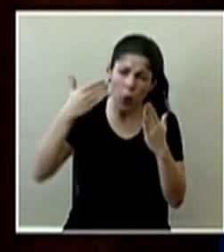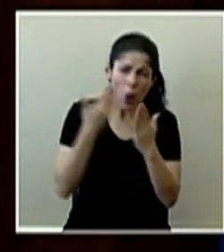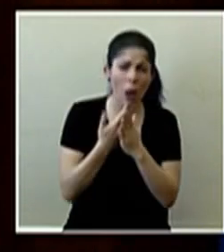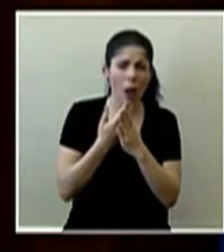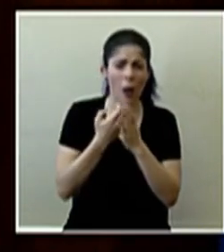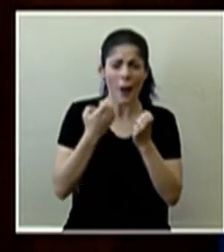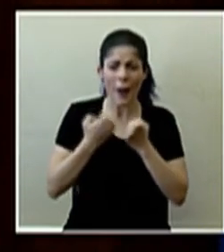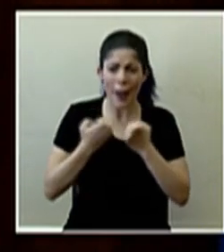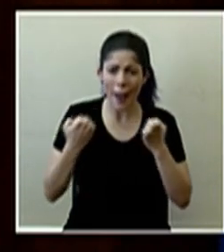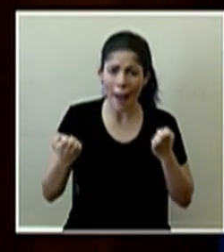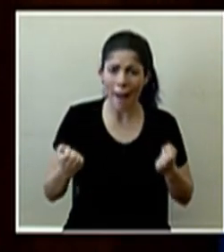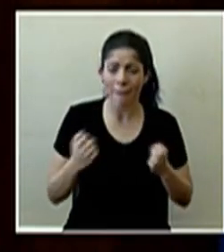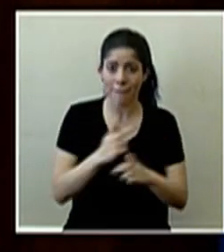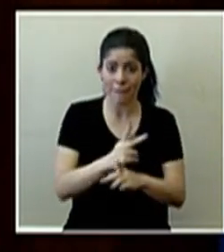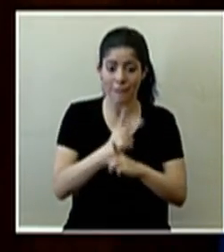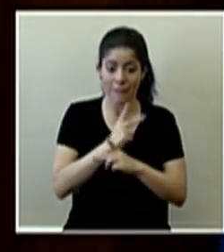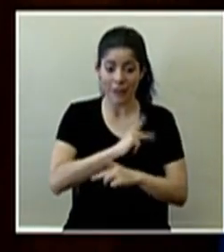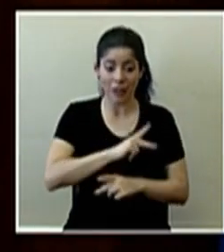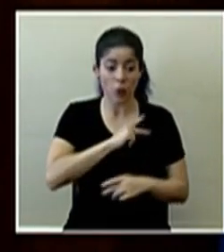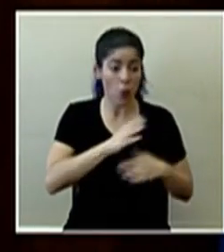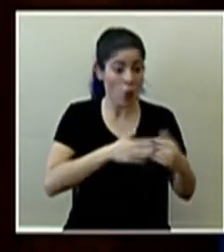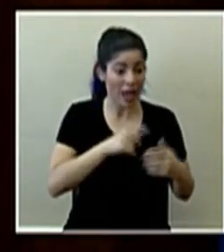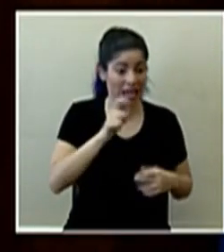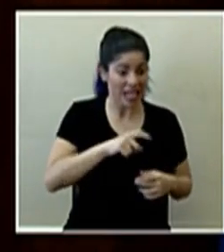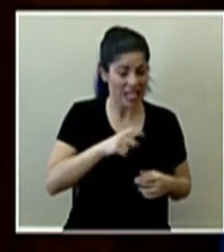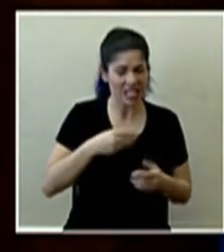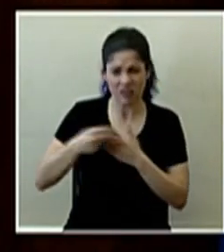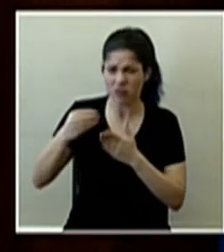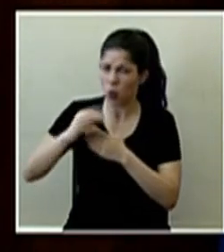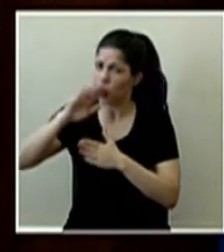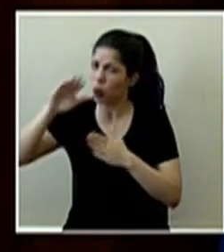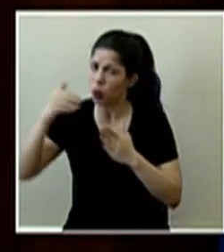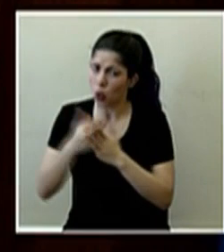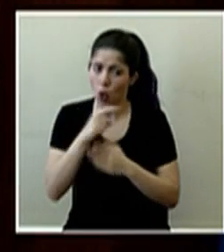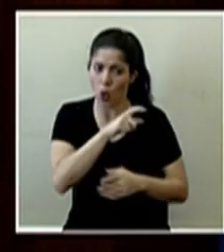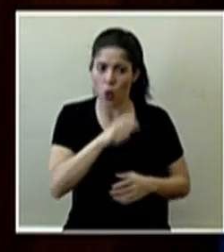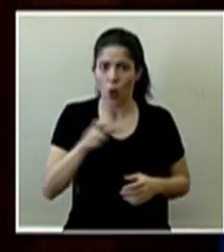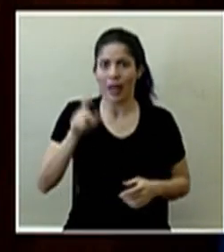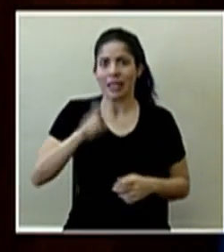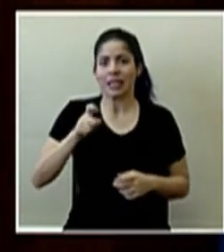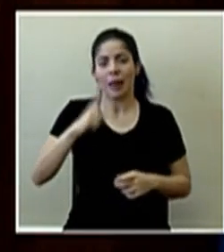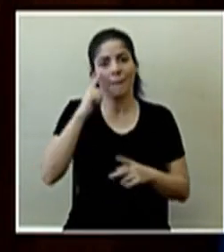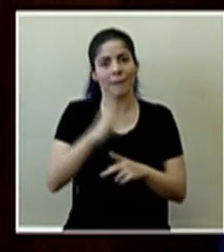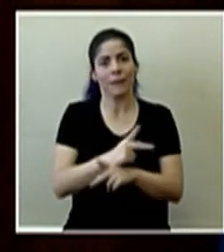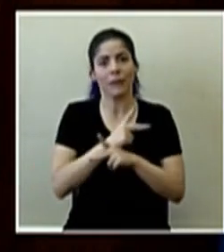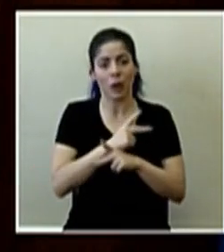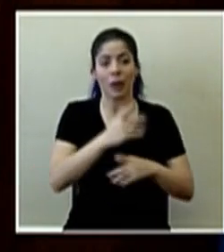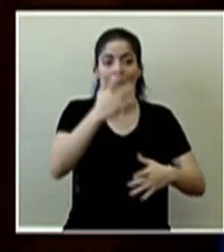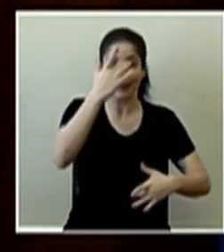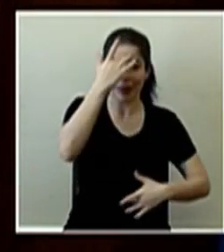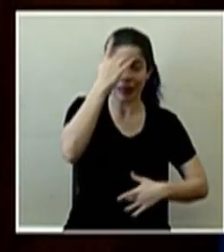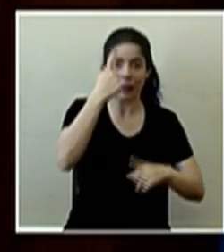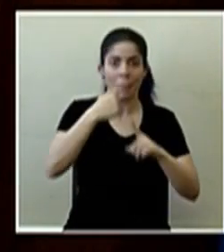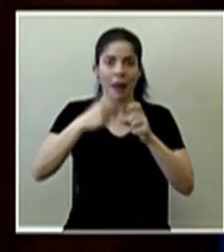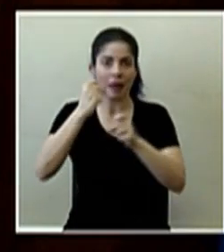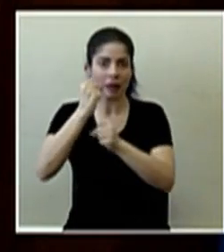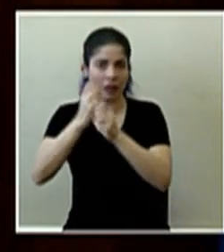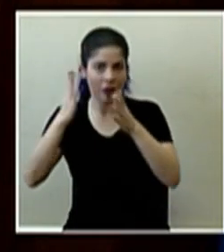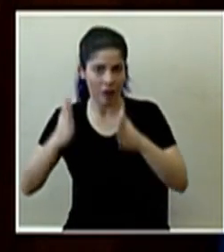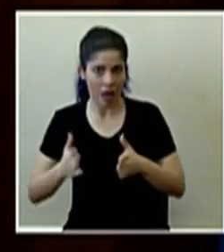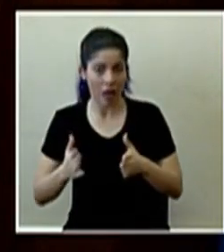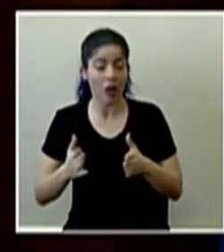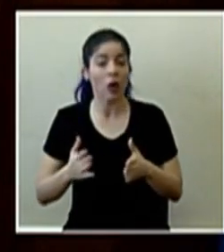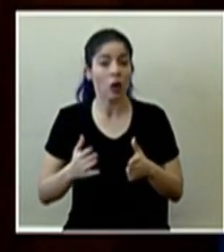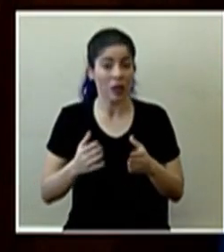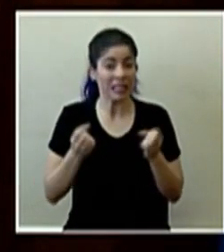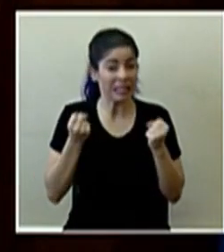de equipo de protección personal que ocupen nuestros funcionarios para protección de los pacientes y los funcionarios. Tan es